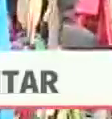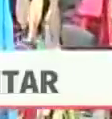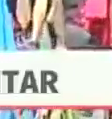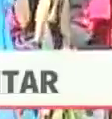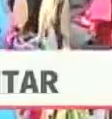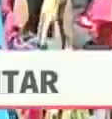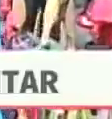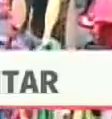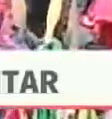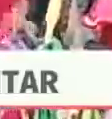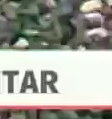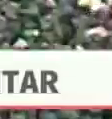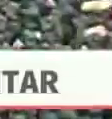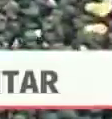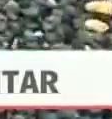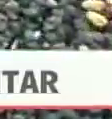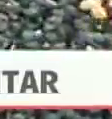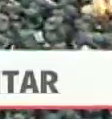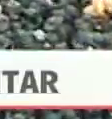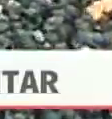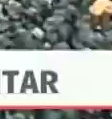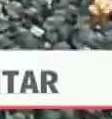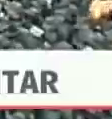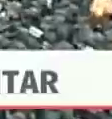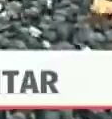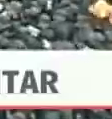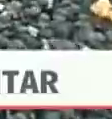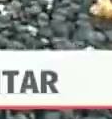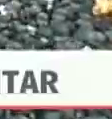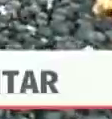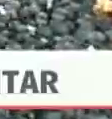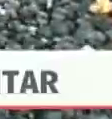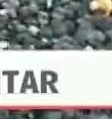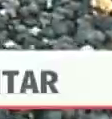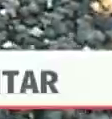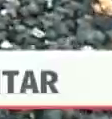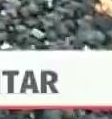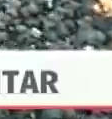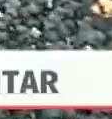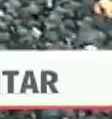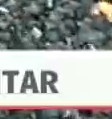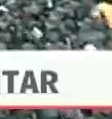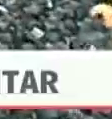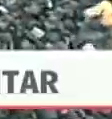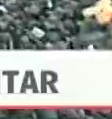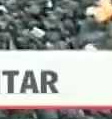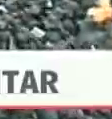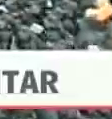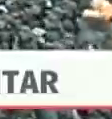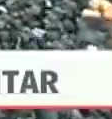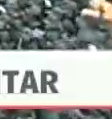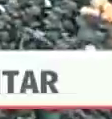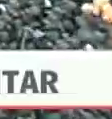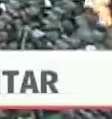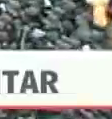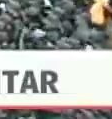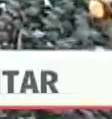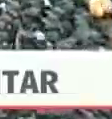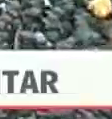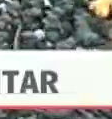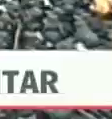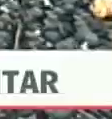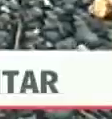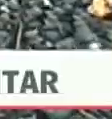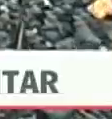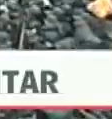Consignas y este mensaje de lealtad de los efectivos militares de la Fuerza Armada Nacional Bolivariana y este mensaje que ha